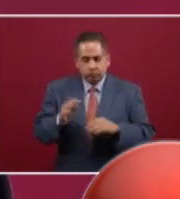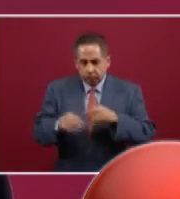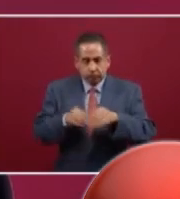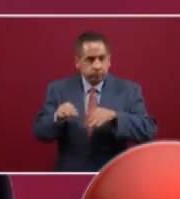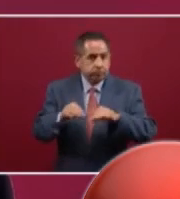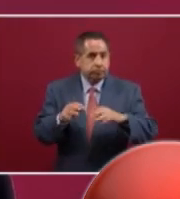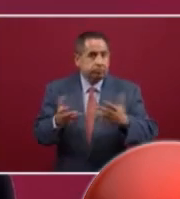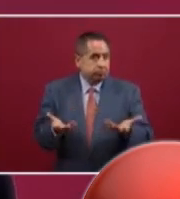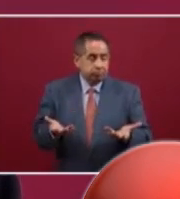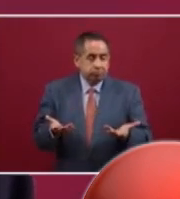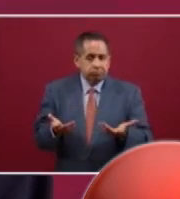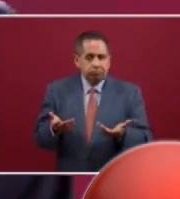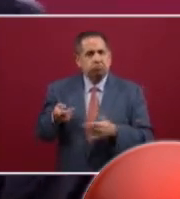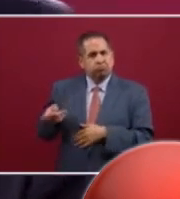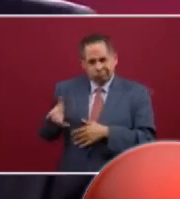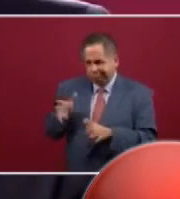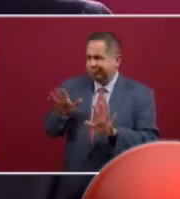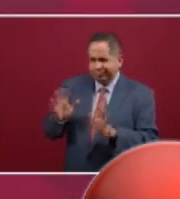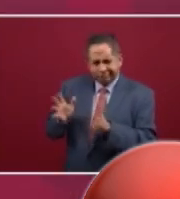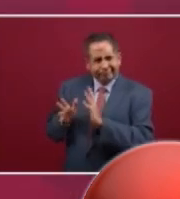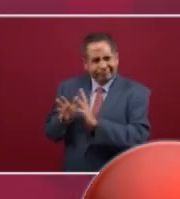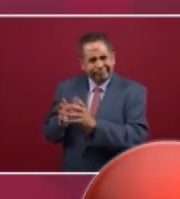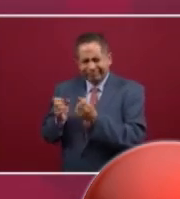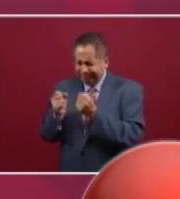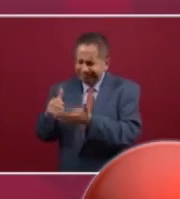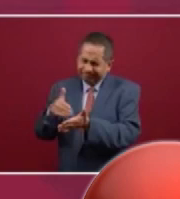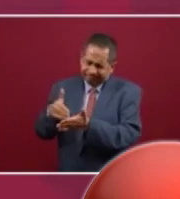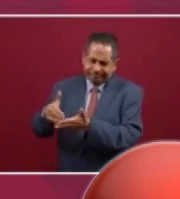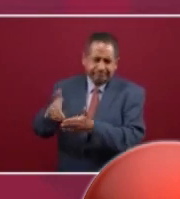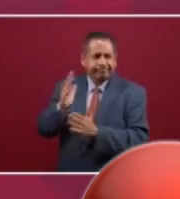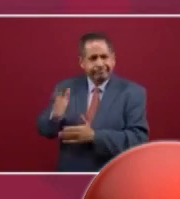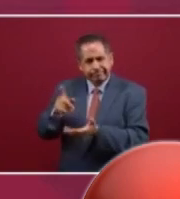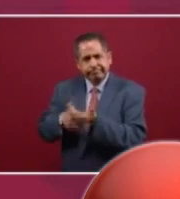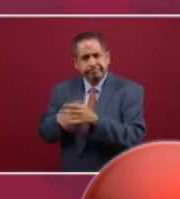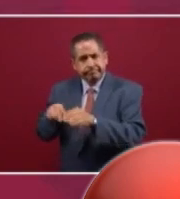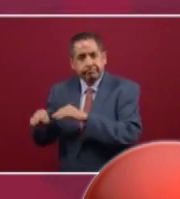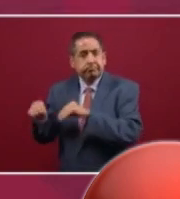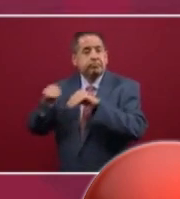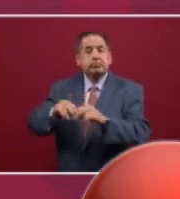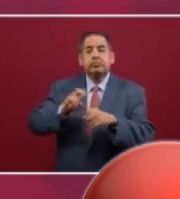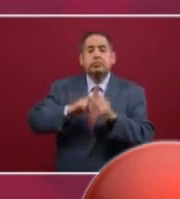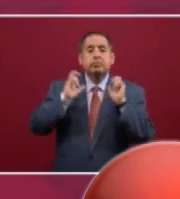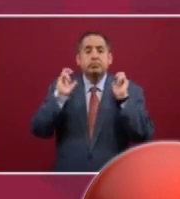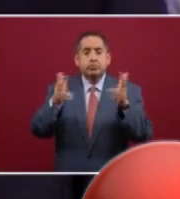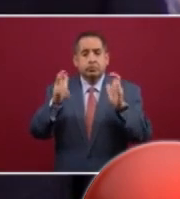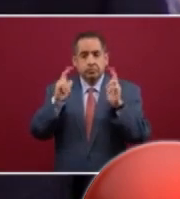trabajar como lo hacen ya miles en Chiapas.